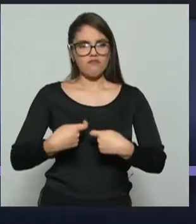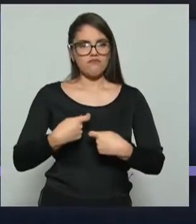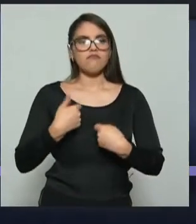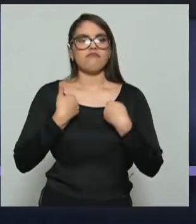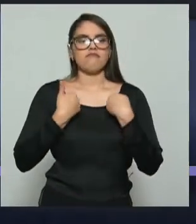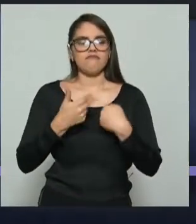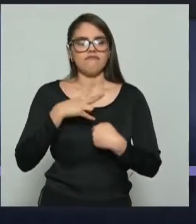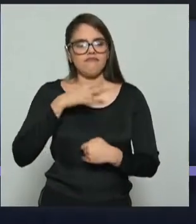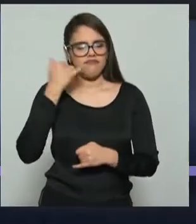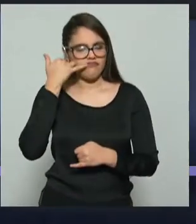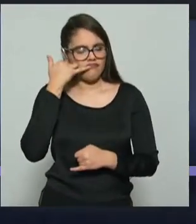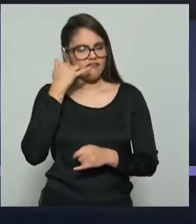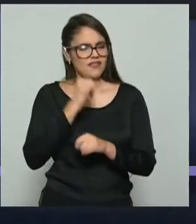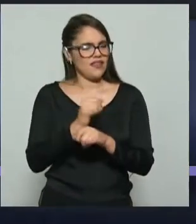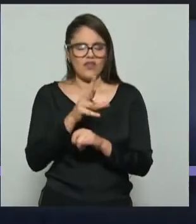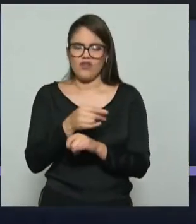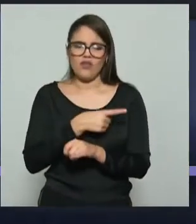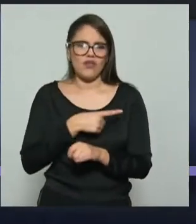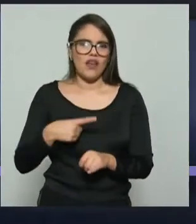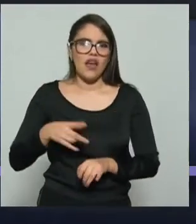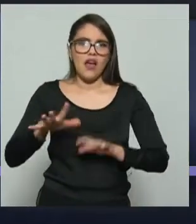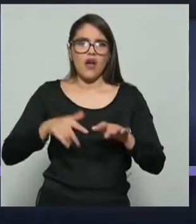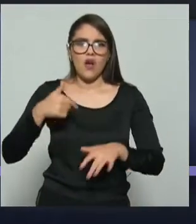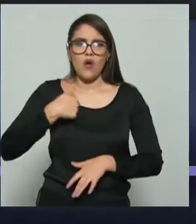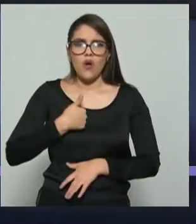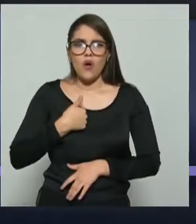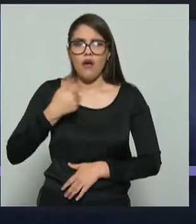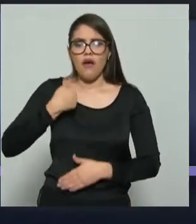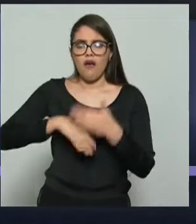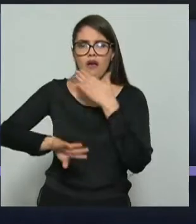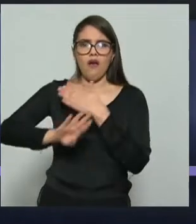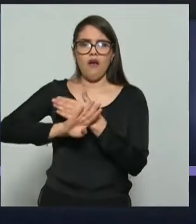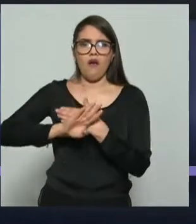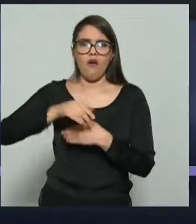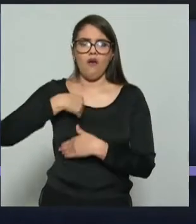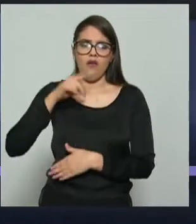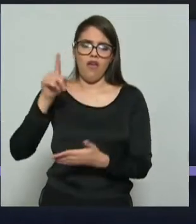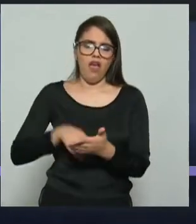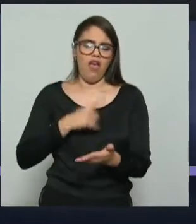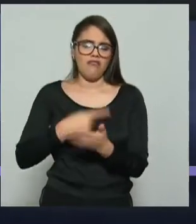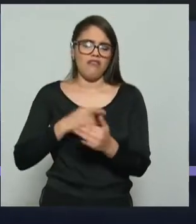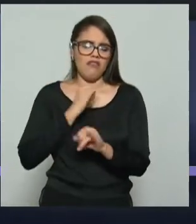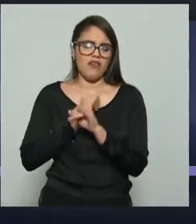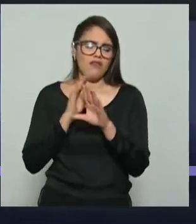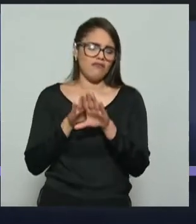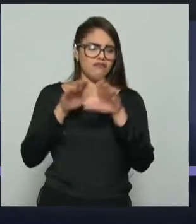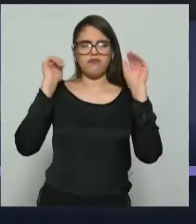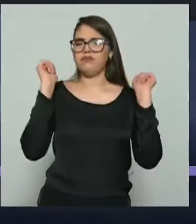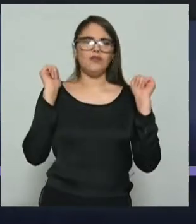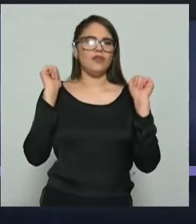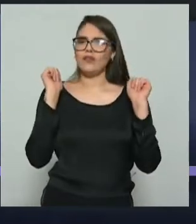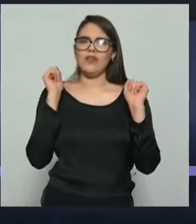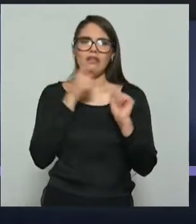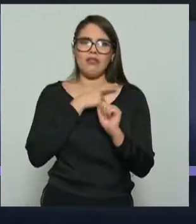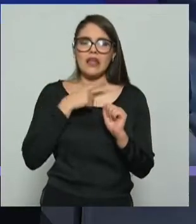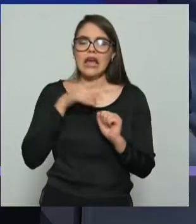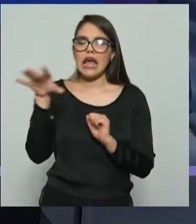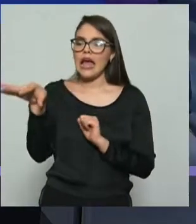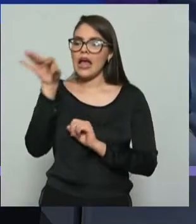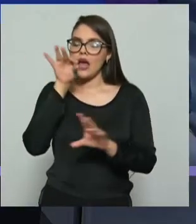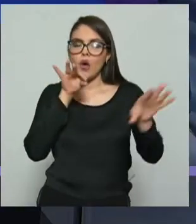ser víctima no significa que tengan que cancelar su uso de Internet, por el contrario, debe de ser selectivo y debe de ser muy